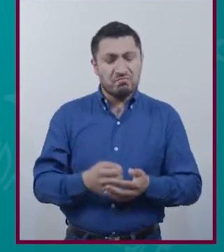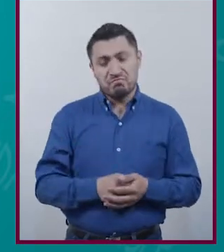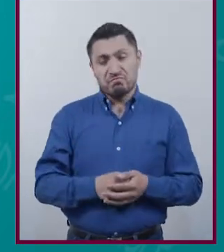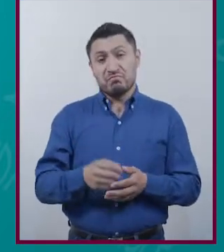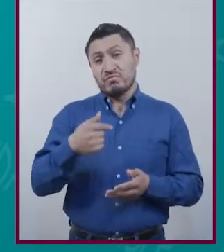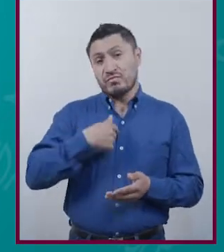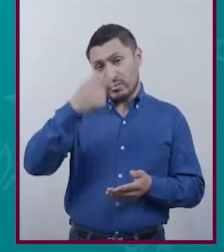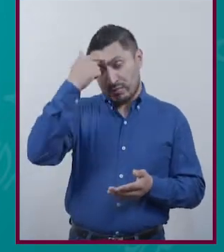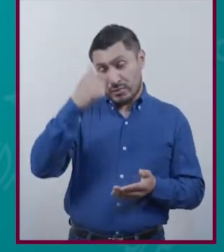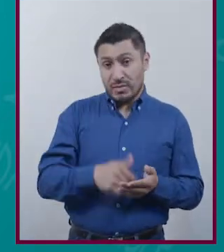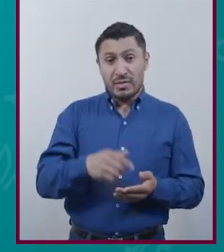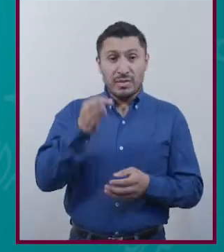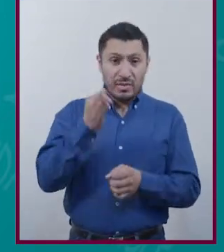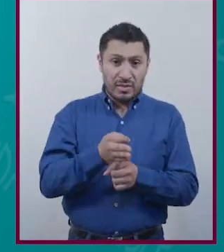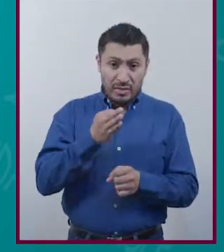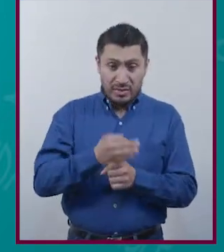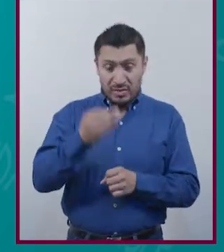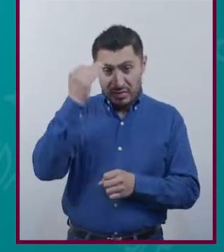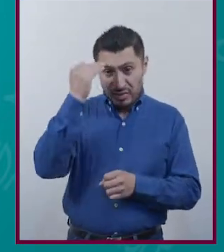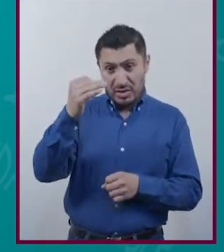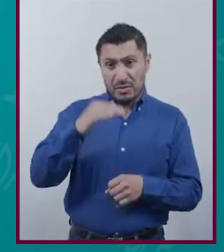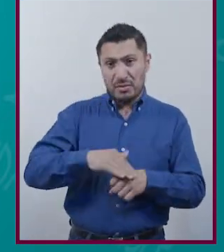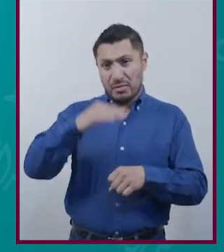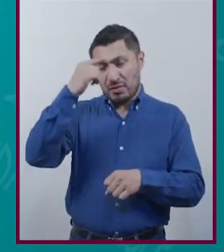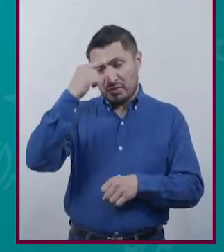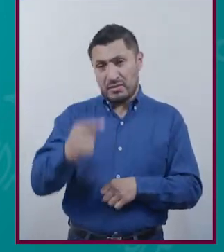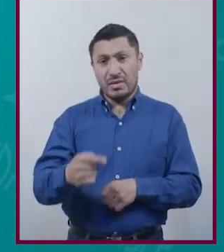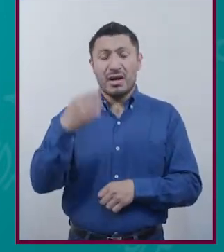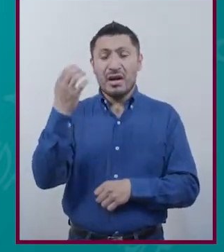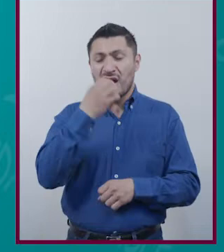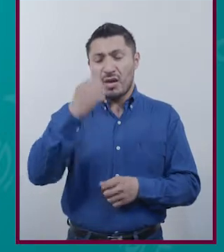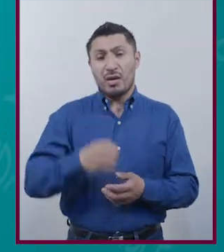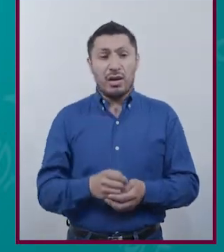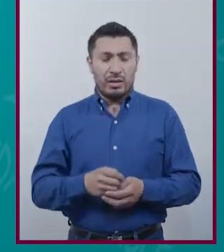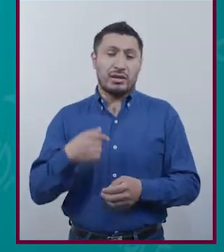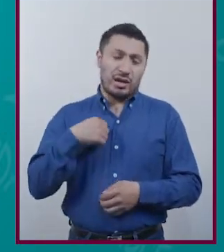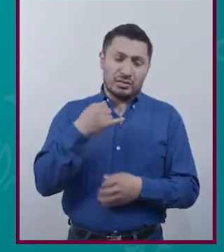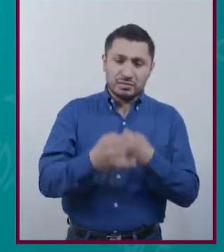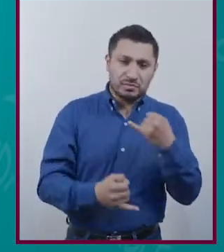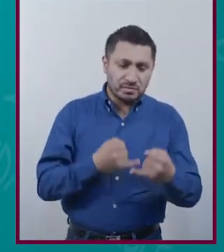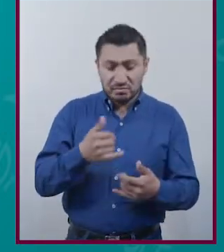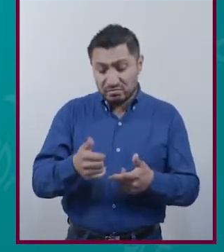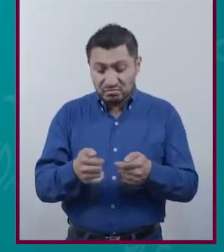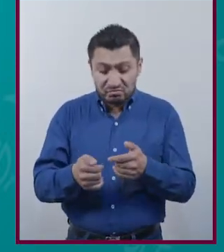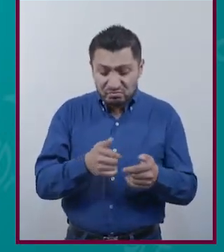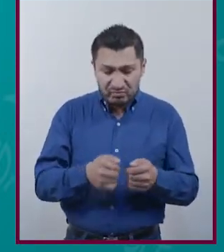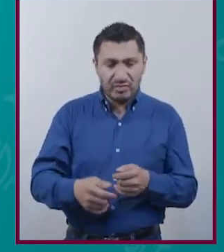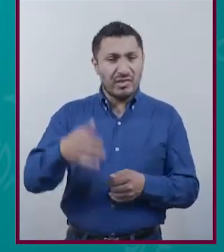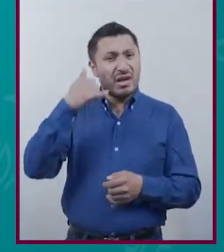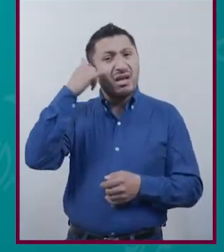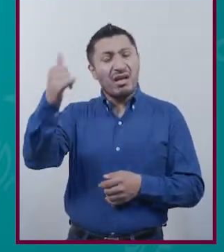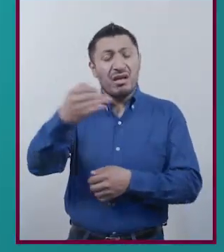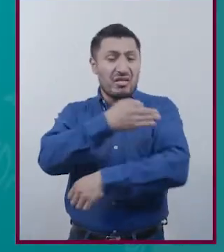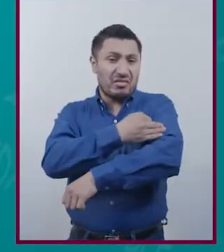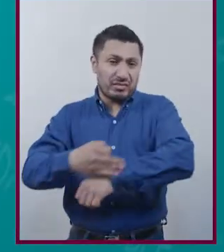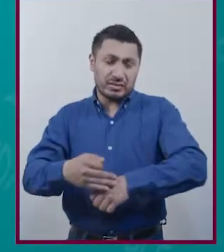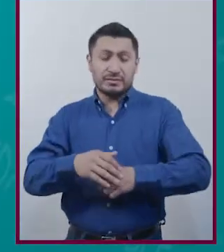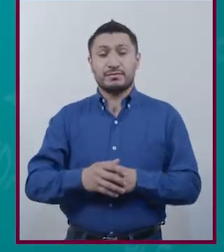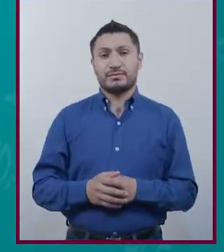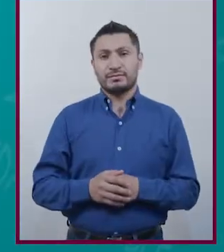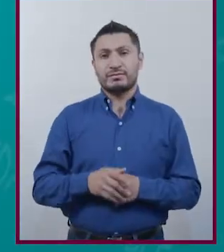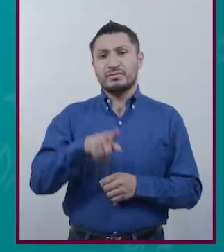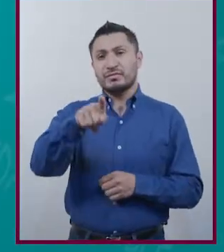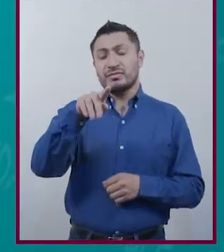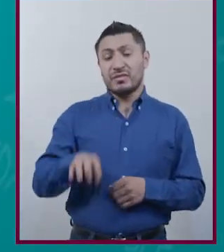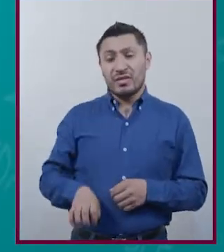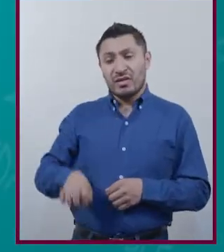Pero yo creo que en este periodo sí es como más para todo lo de la escuela. Juego videojuegos y marco a mi familia. ¿Desde qué